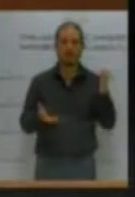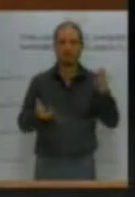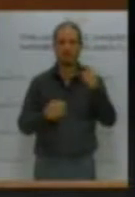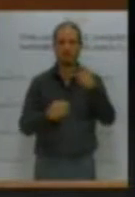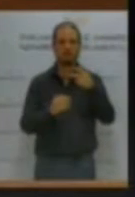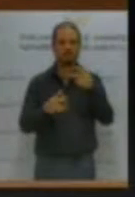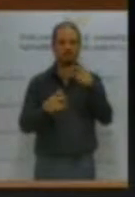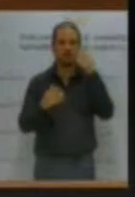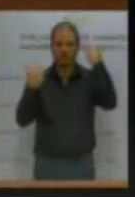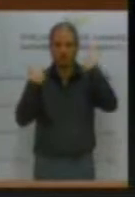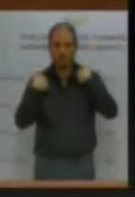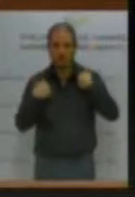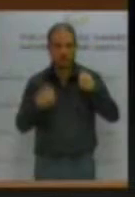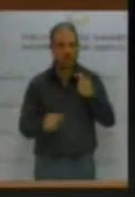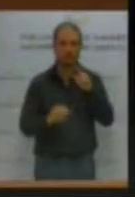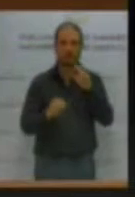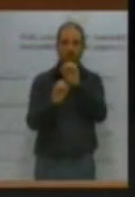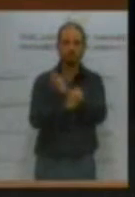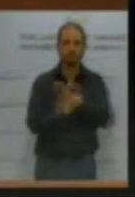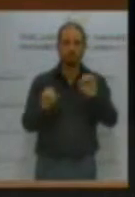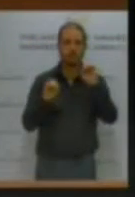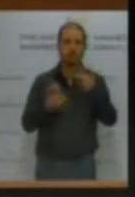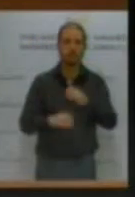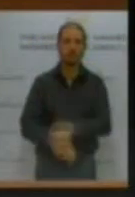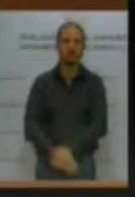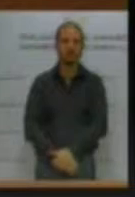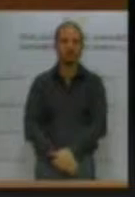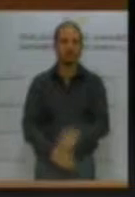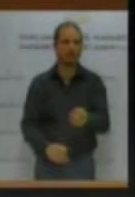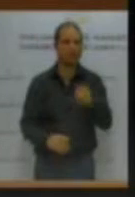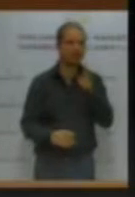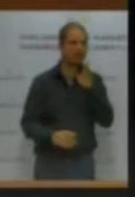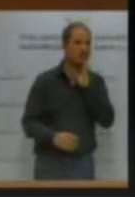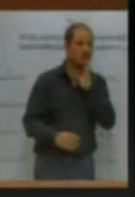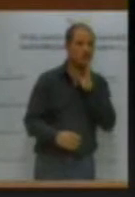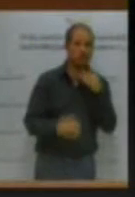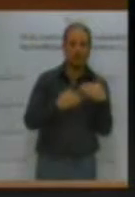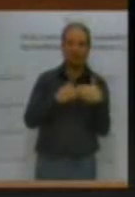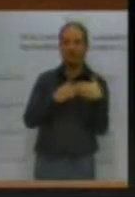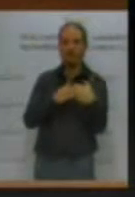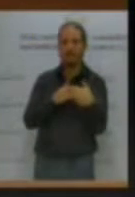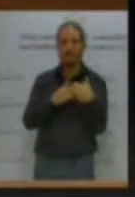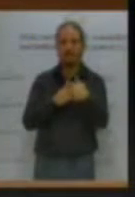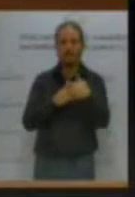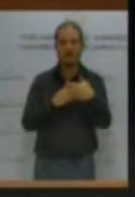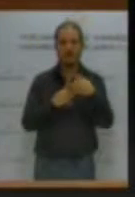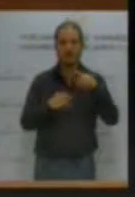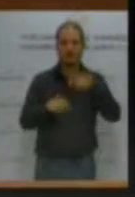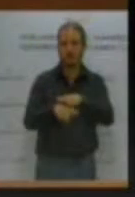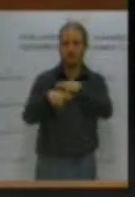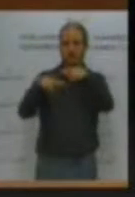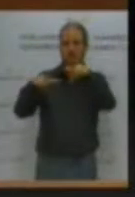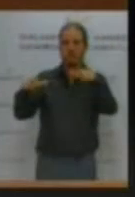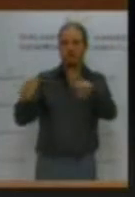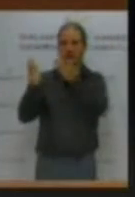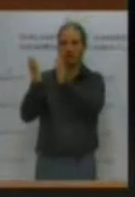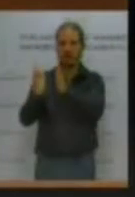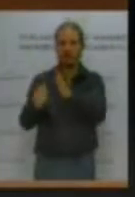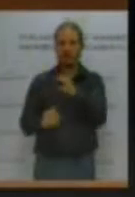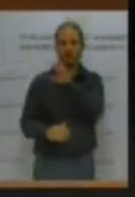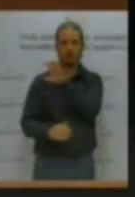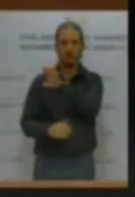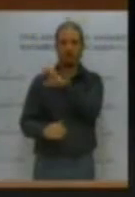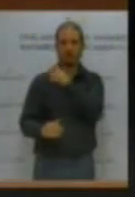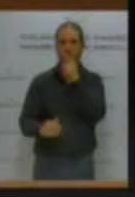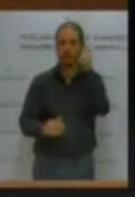Nada se sabe de dónde ni para cuándo estará en marcha la planta de tratamiento para la comarca de Pamplona.